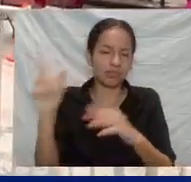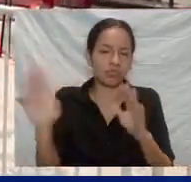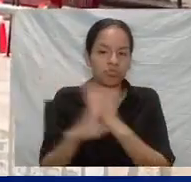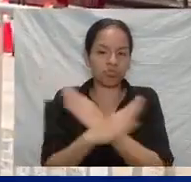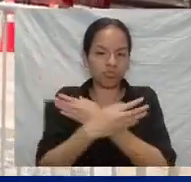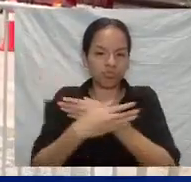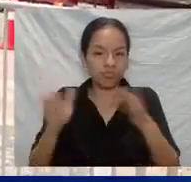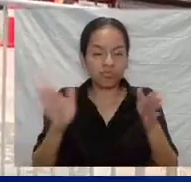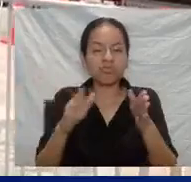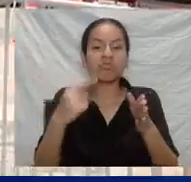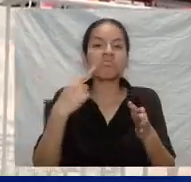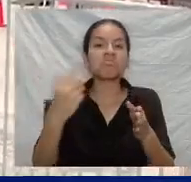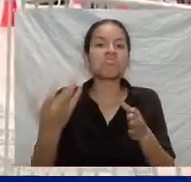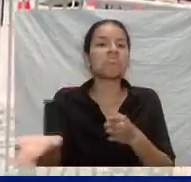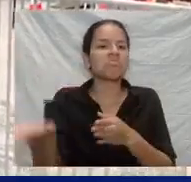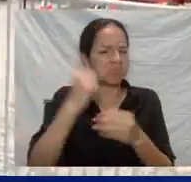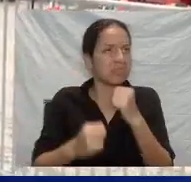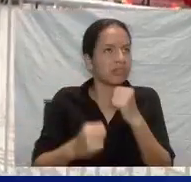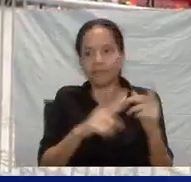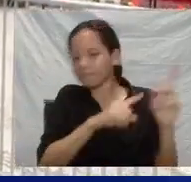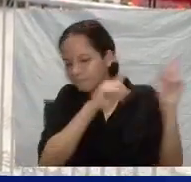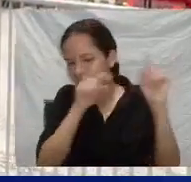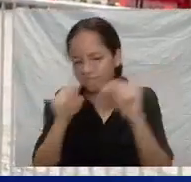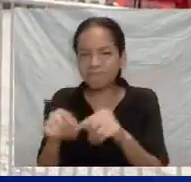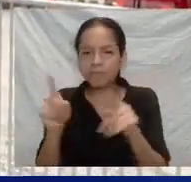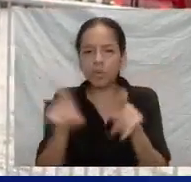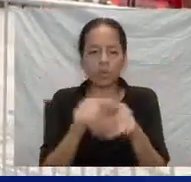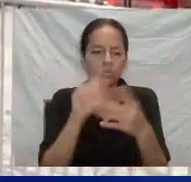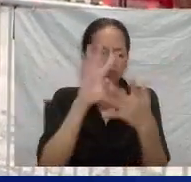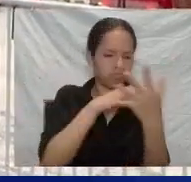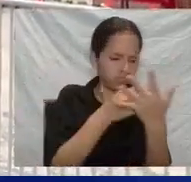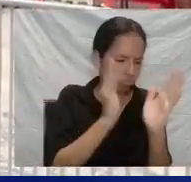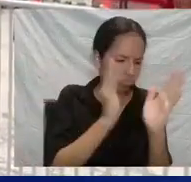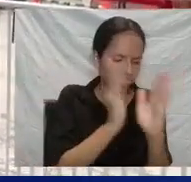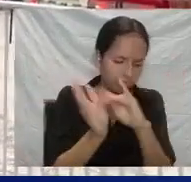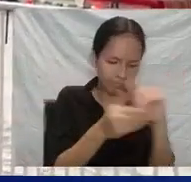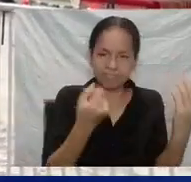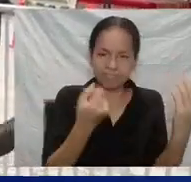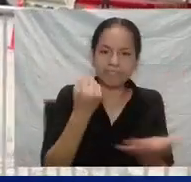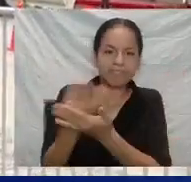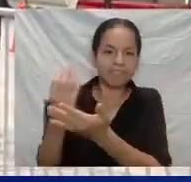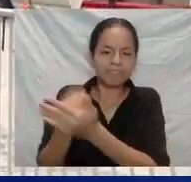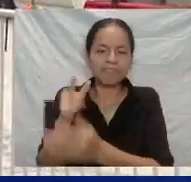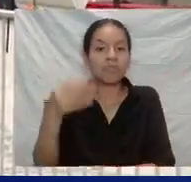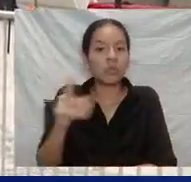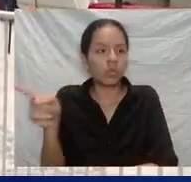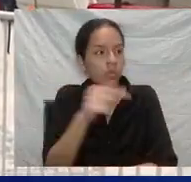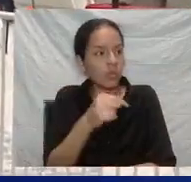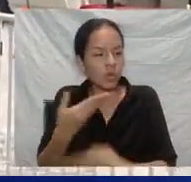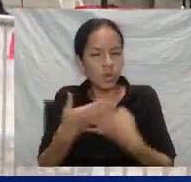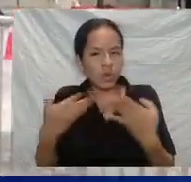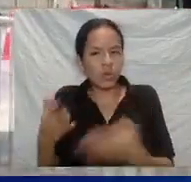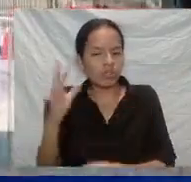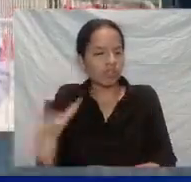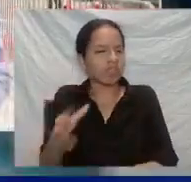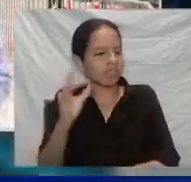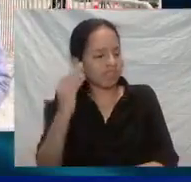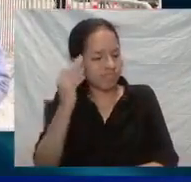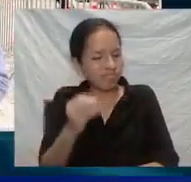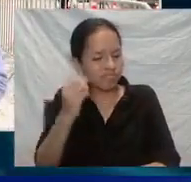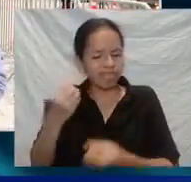organícense en el día para que puedan venir a realizar sus compras porque los productos están de calidad y hay muy buenos precios compañeras